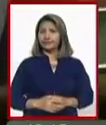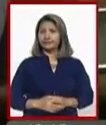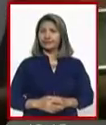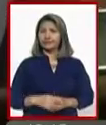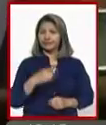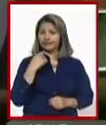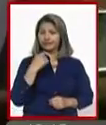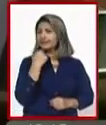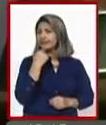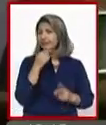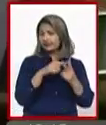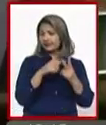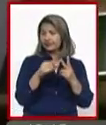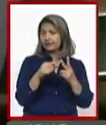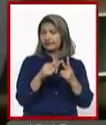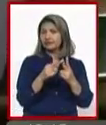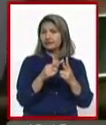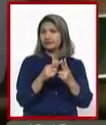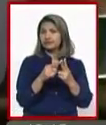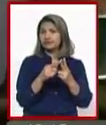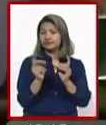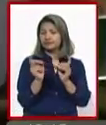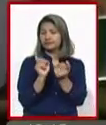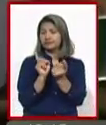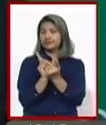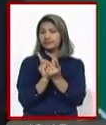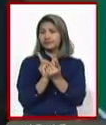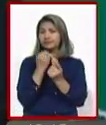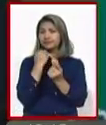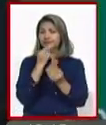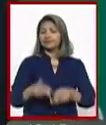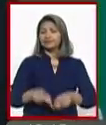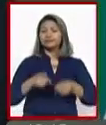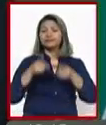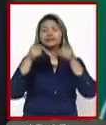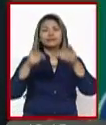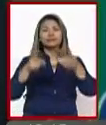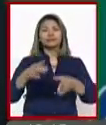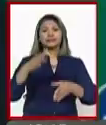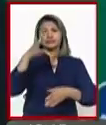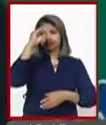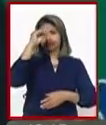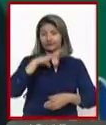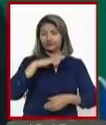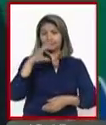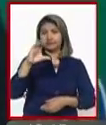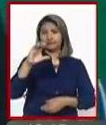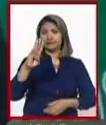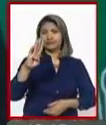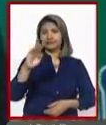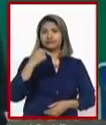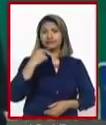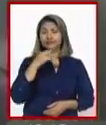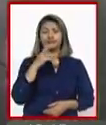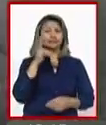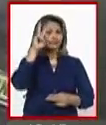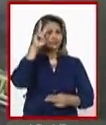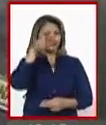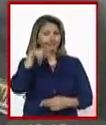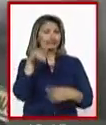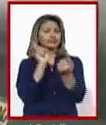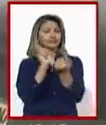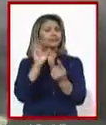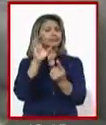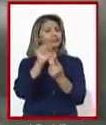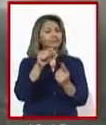momento de que ellos prestaban la entrevista, aparece un denunciante, un señor de nacionalidad cubana, quien los reconoce y aduce